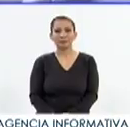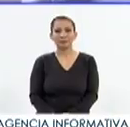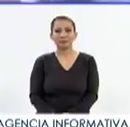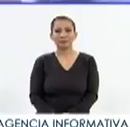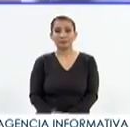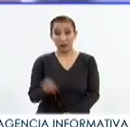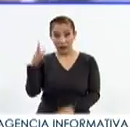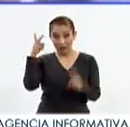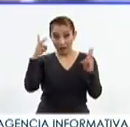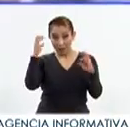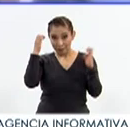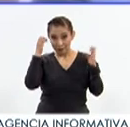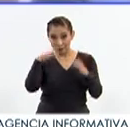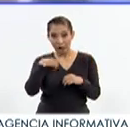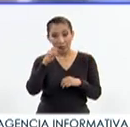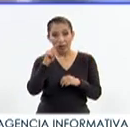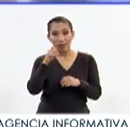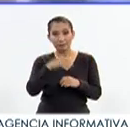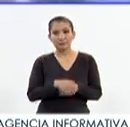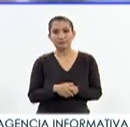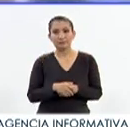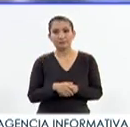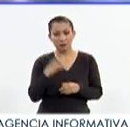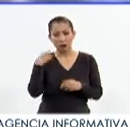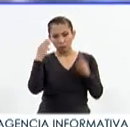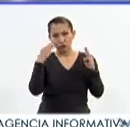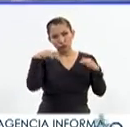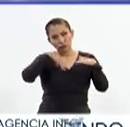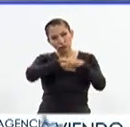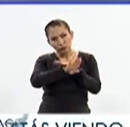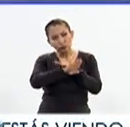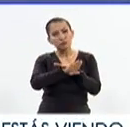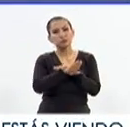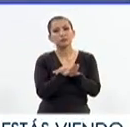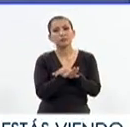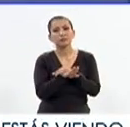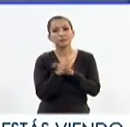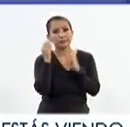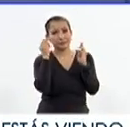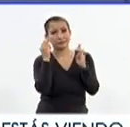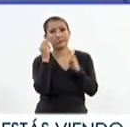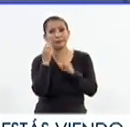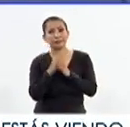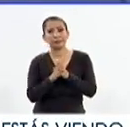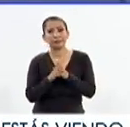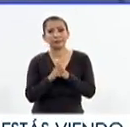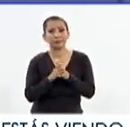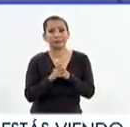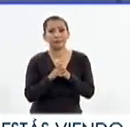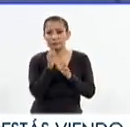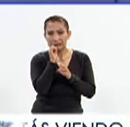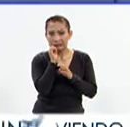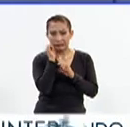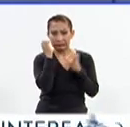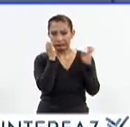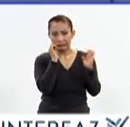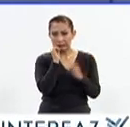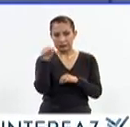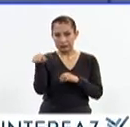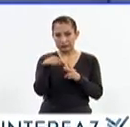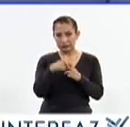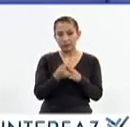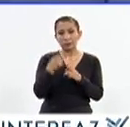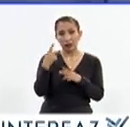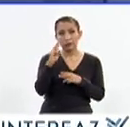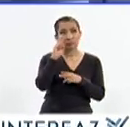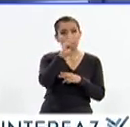Tú ya visitaste esta exposición, Omar, ¿qué tal está? Visité el museo, es un museo que, bueno, aún no estaba esta exposición, pero